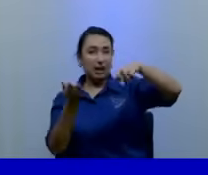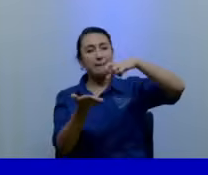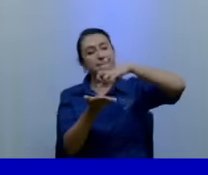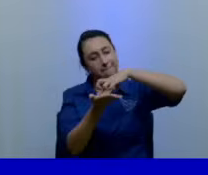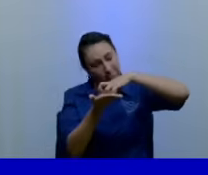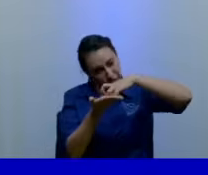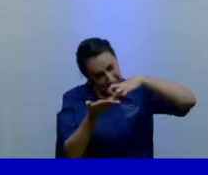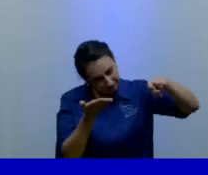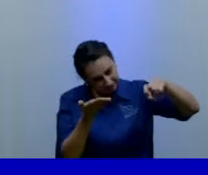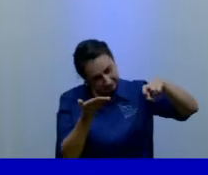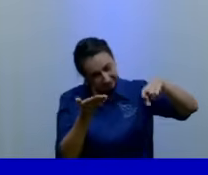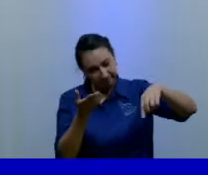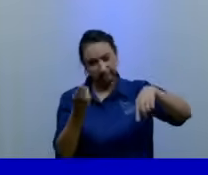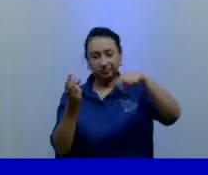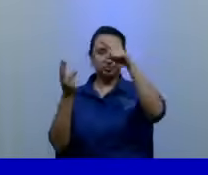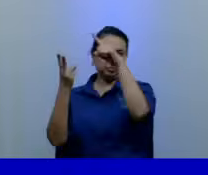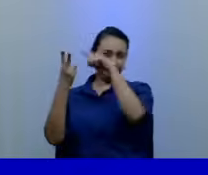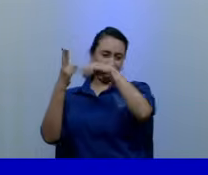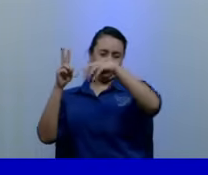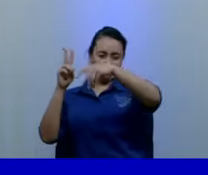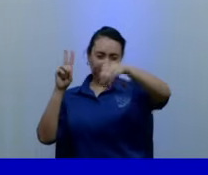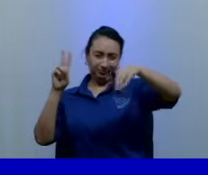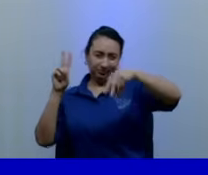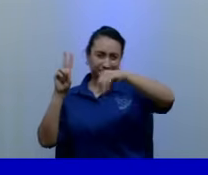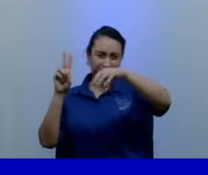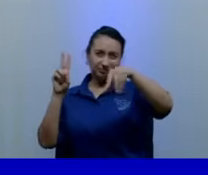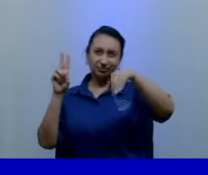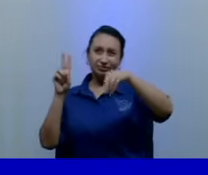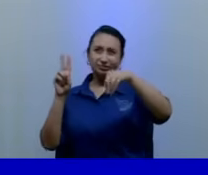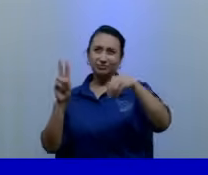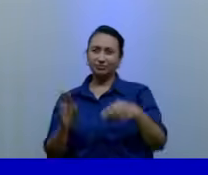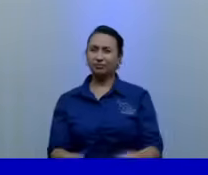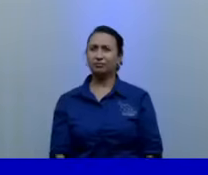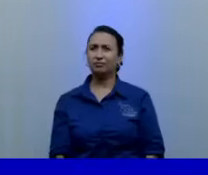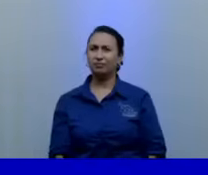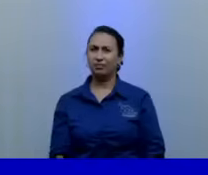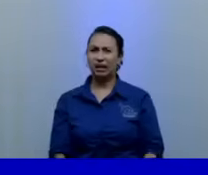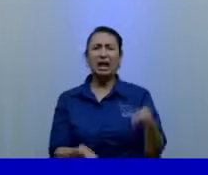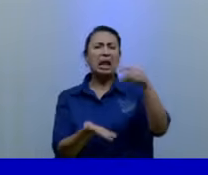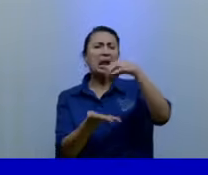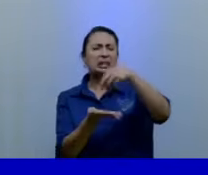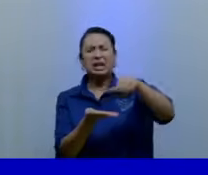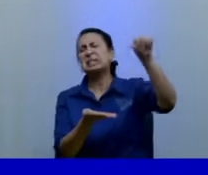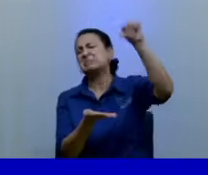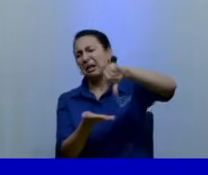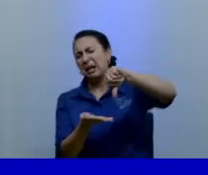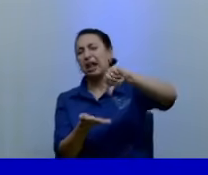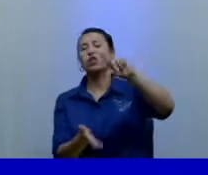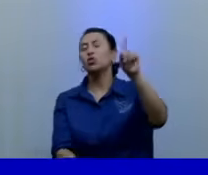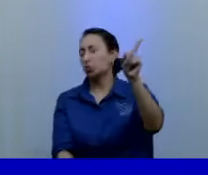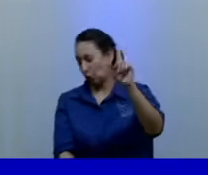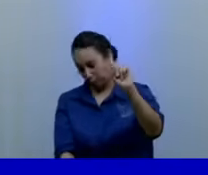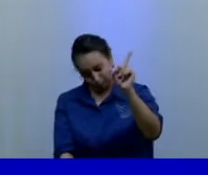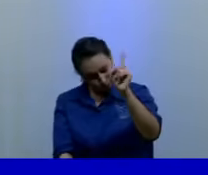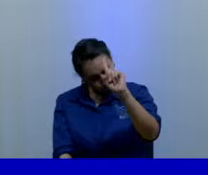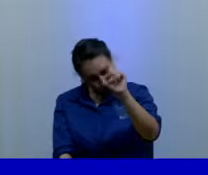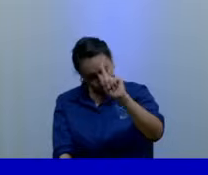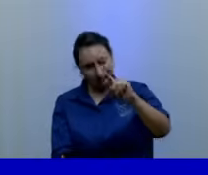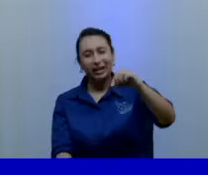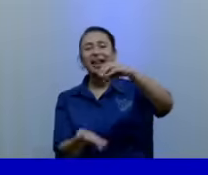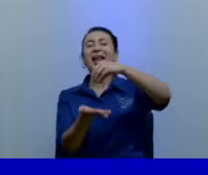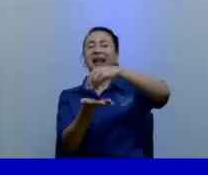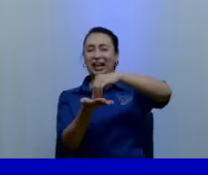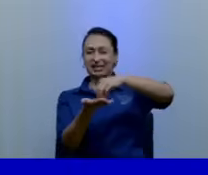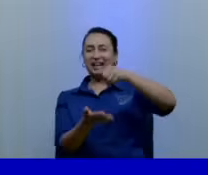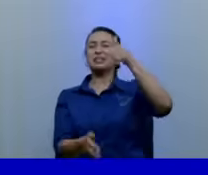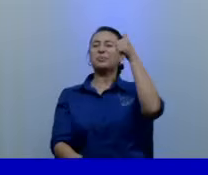Vademécum? Pues en la Biblia. Entonces cuando alguien dijo, hermano, la sal es mala. No, Dios, usted no ha leído Marcos 9:50.